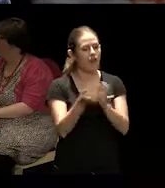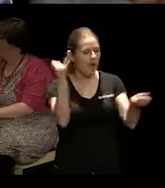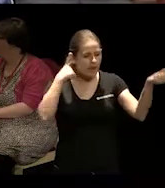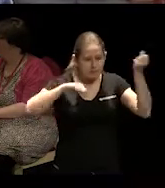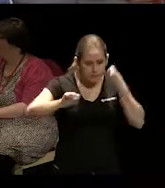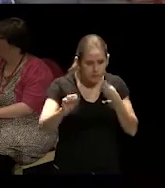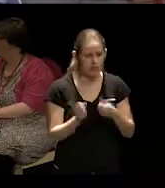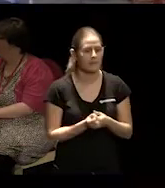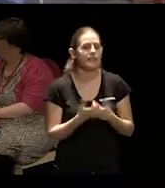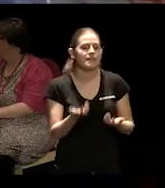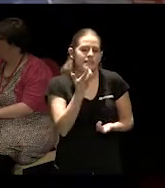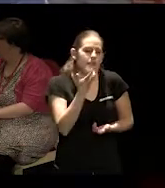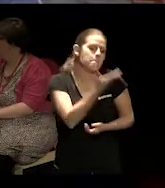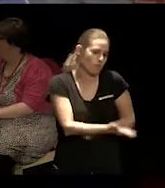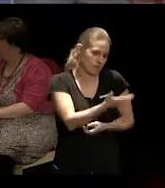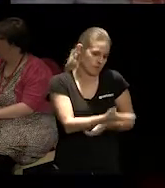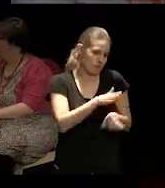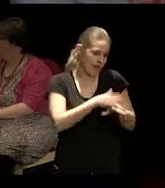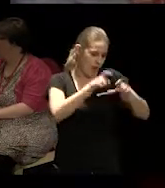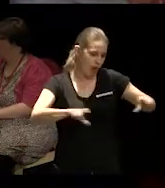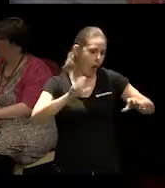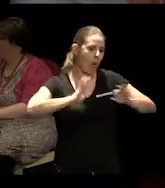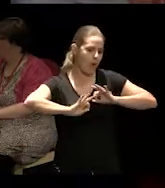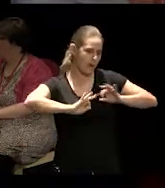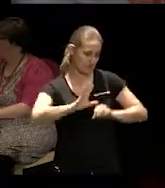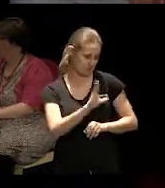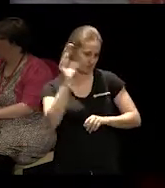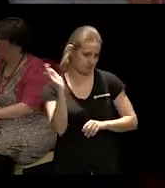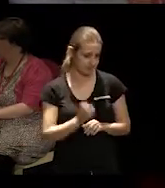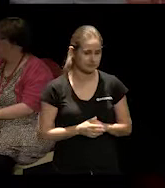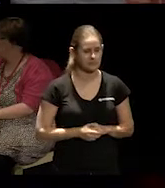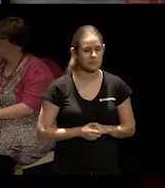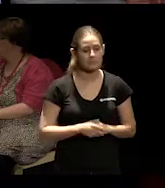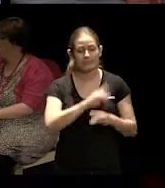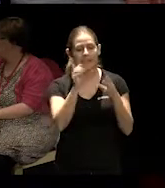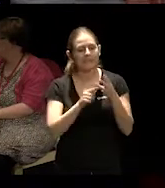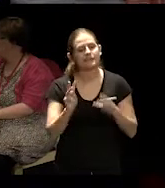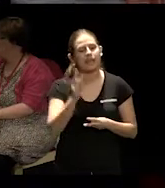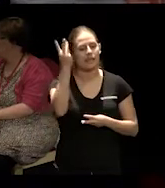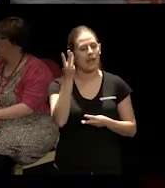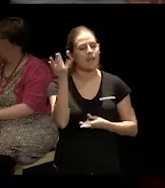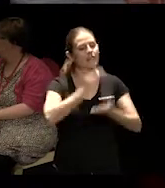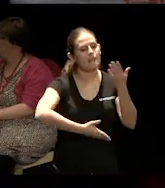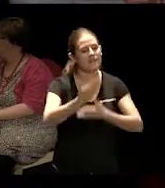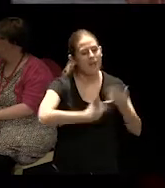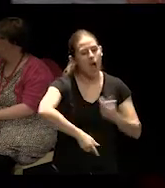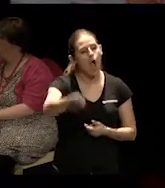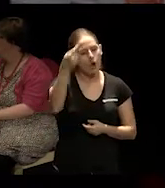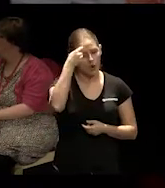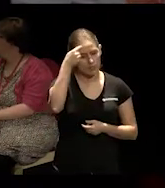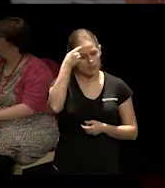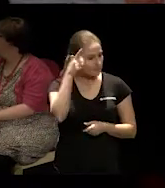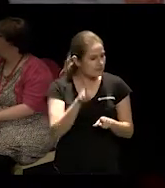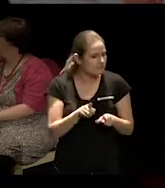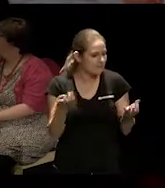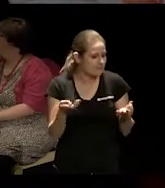sea relevante a efectos de la obra. Y la tercera, la discapacidad cognitiva, vuelve a ser lo